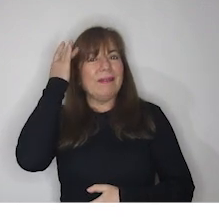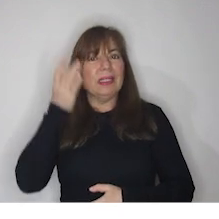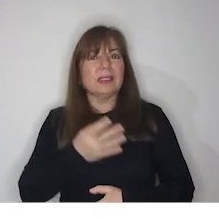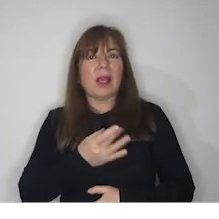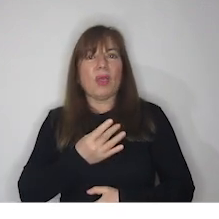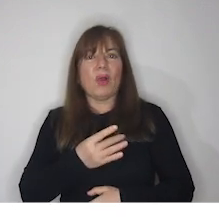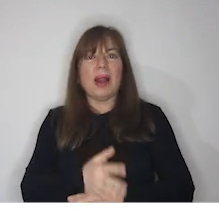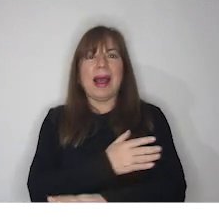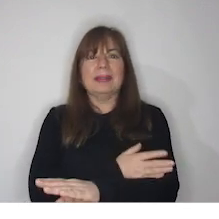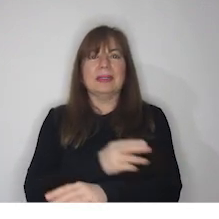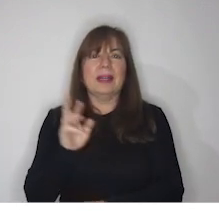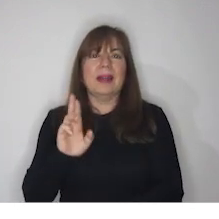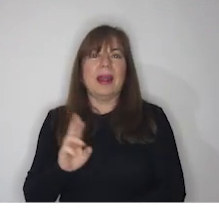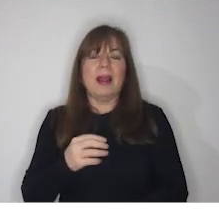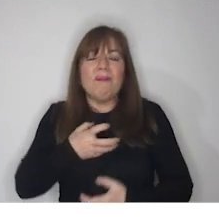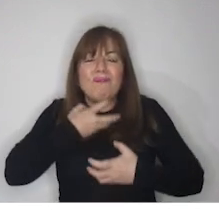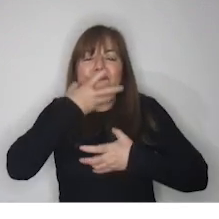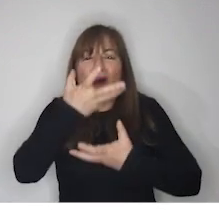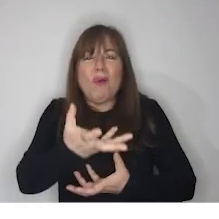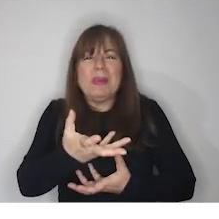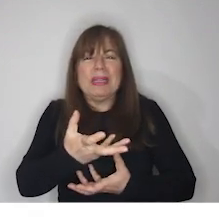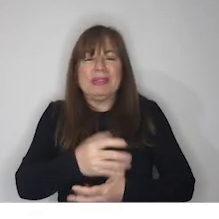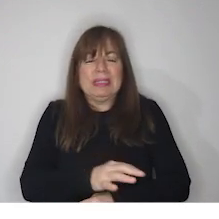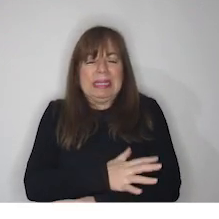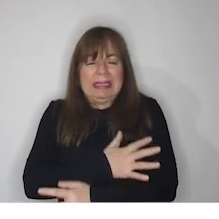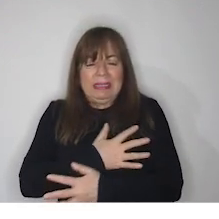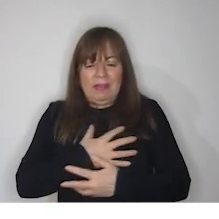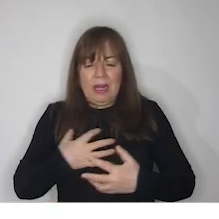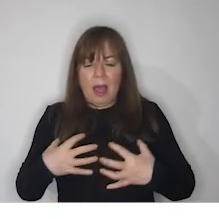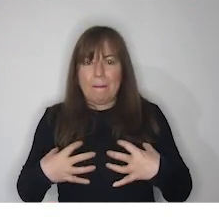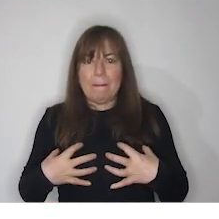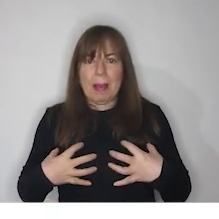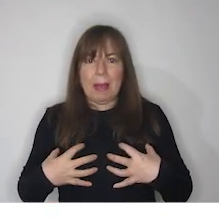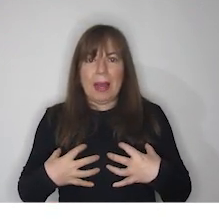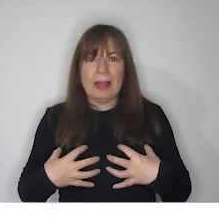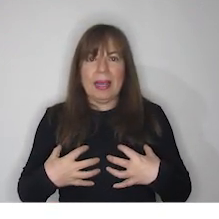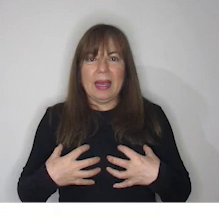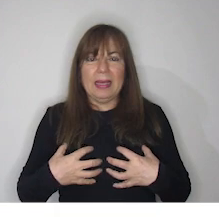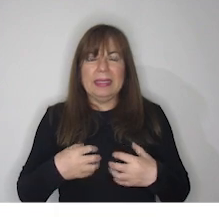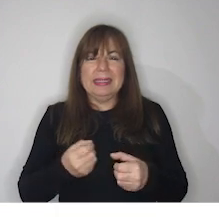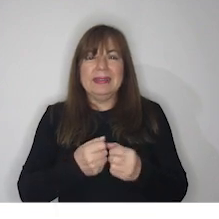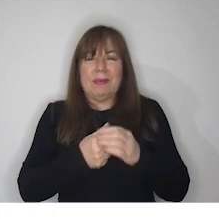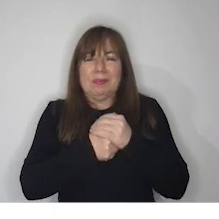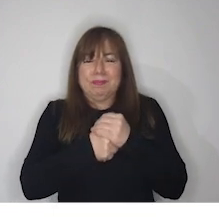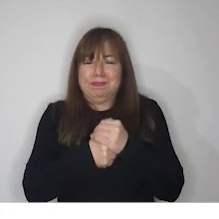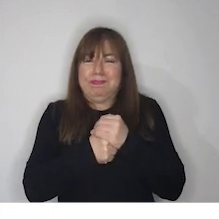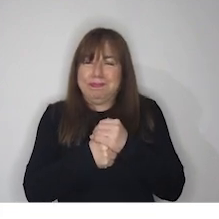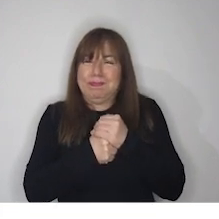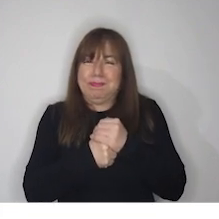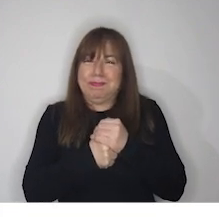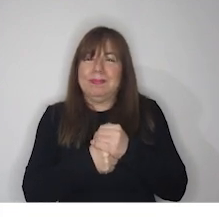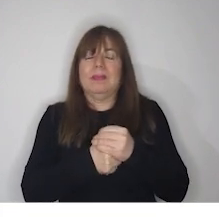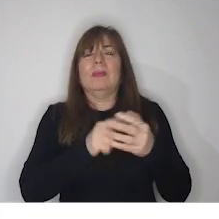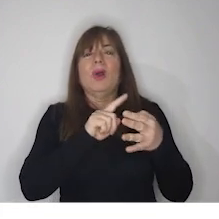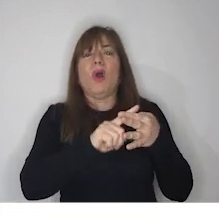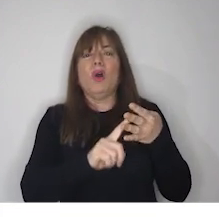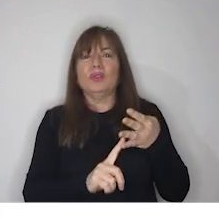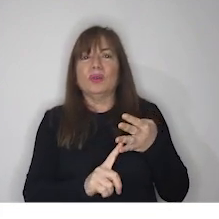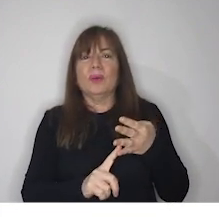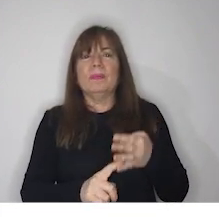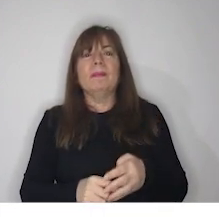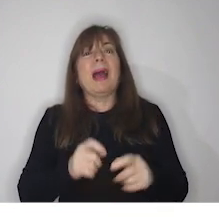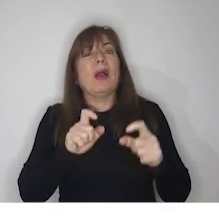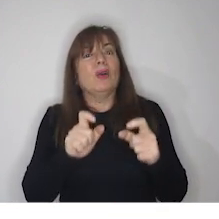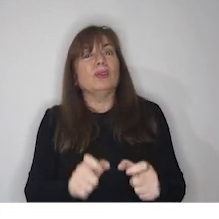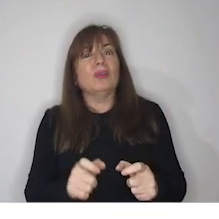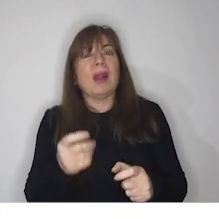cabeza, el dolor premenstrual, vómitos, sensibilidad mamaria, estreñimiento, entre otros. Para manejar